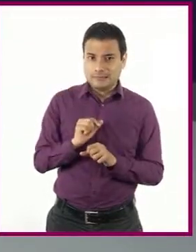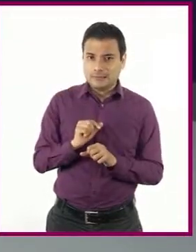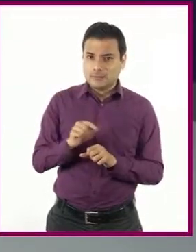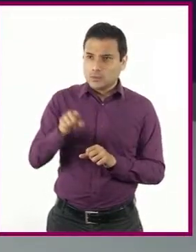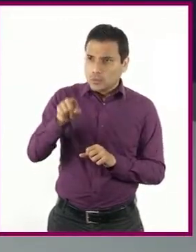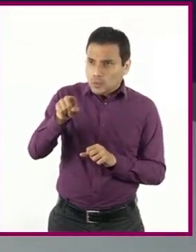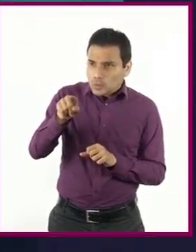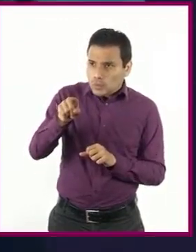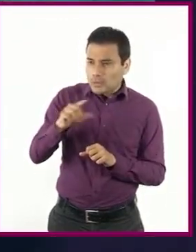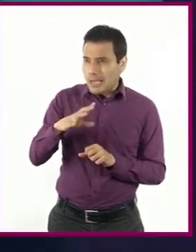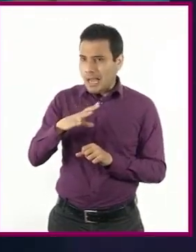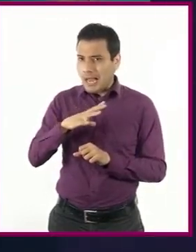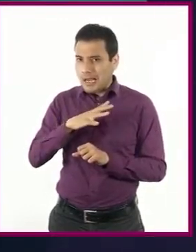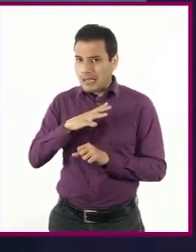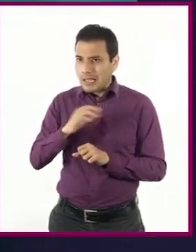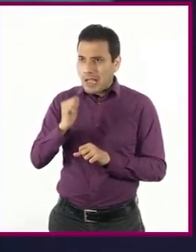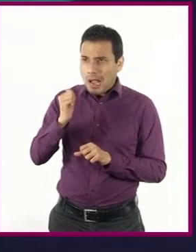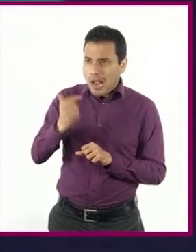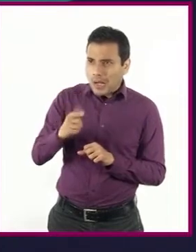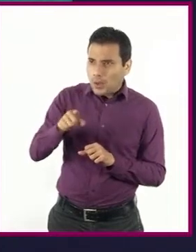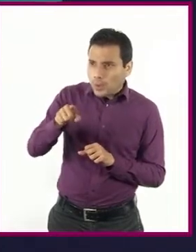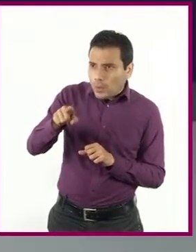saco. ¿Dónde?